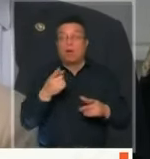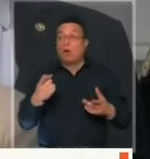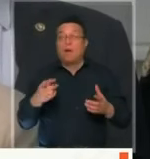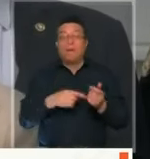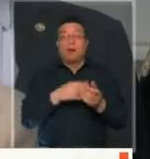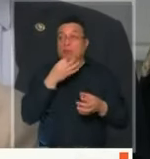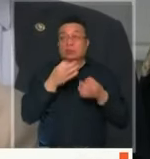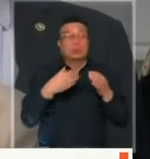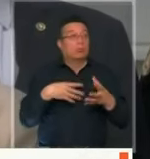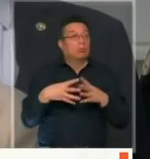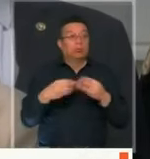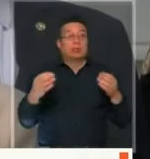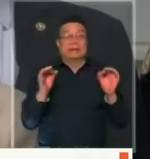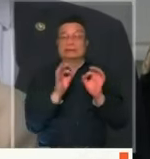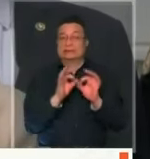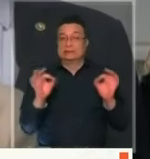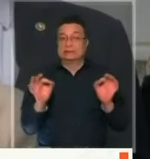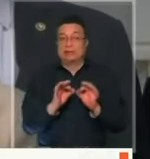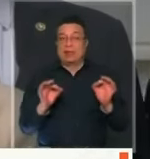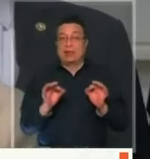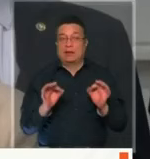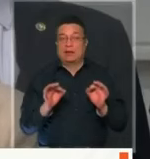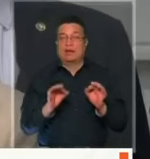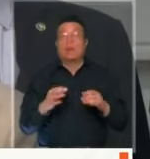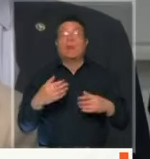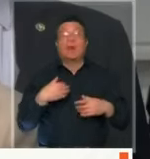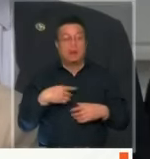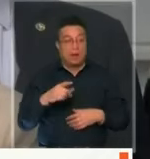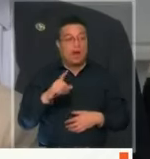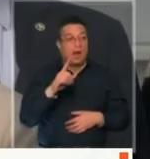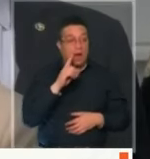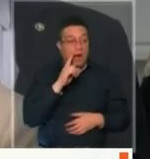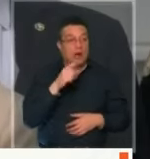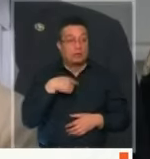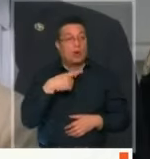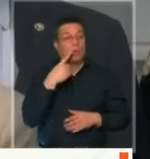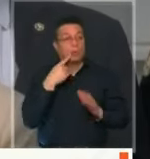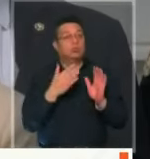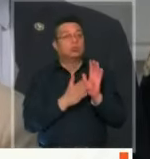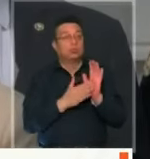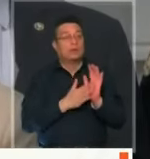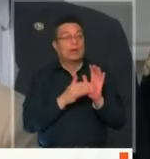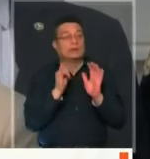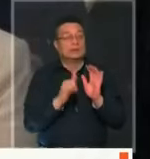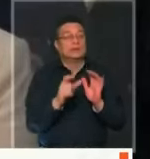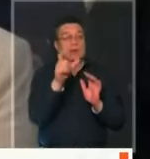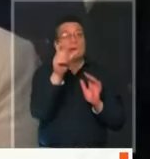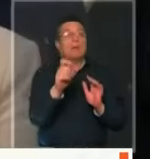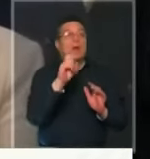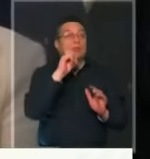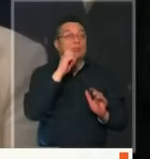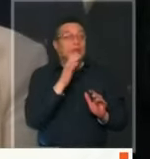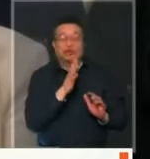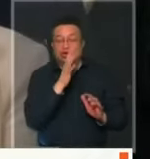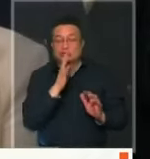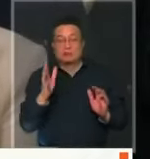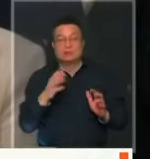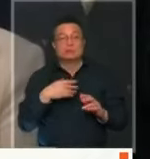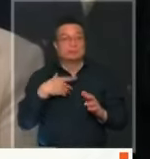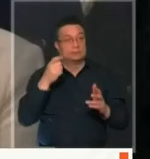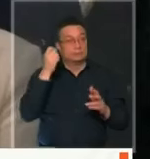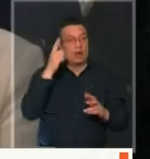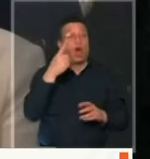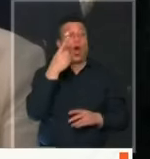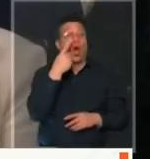familiar respecto a si tenemos, nos consta fehacientemente sobre qué persona estamos hablando. Entendemos que es un